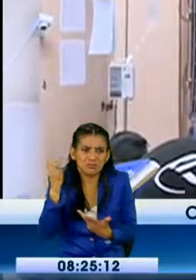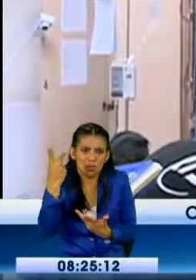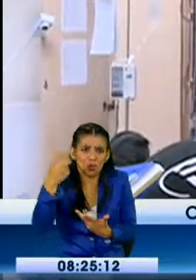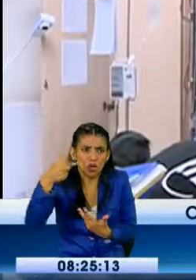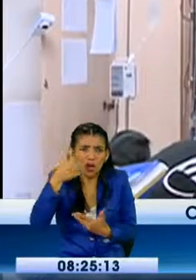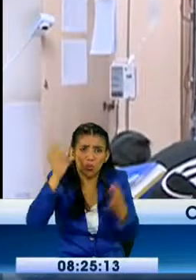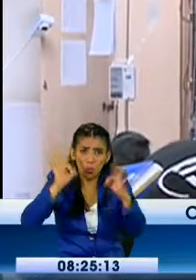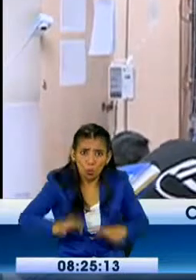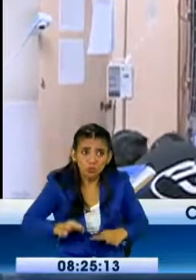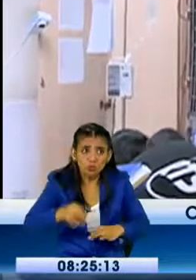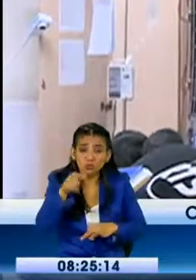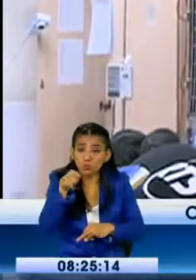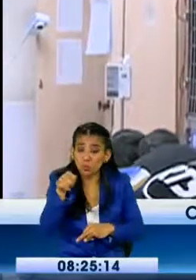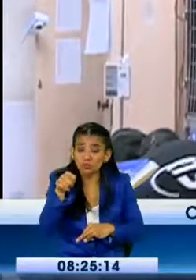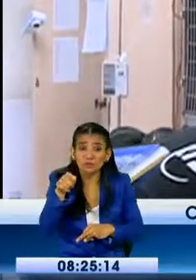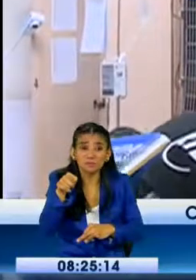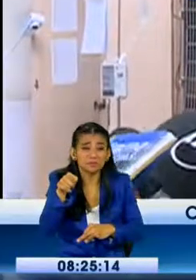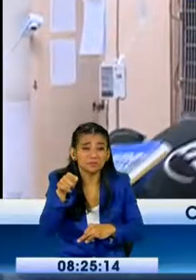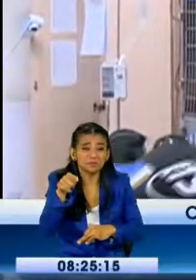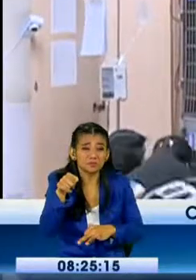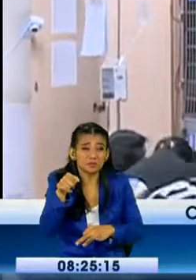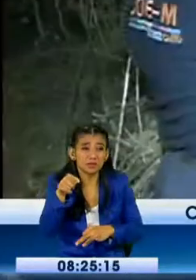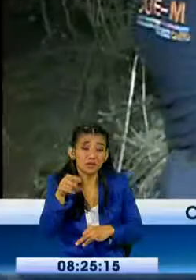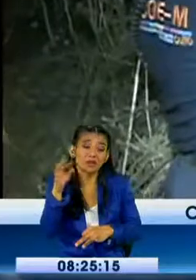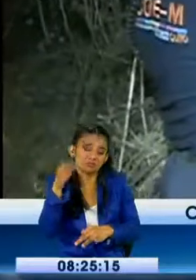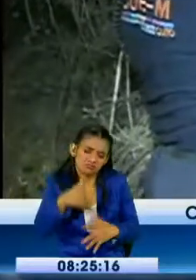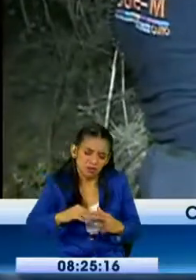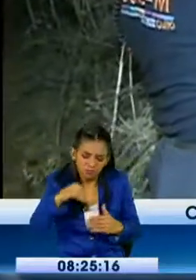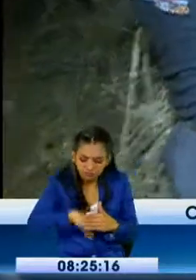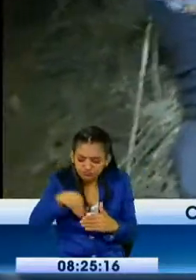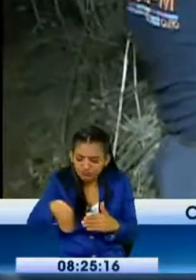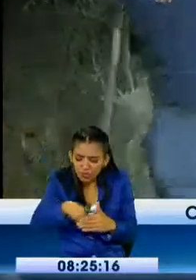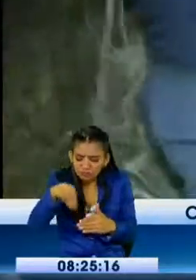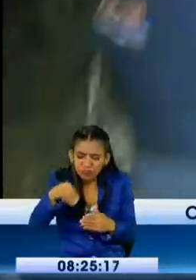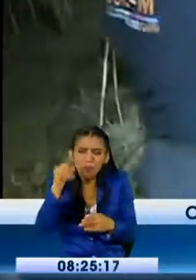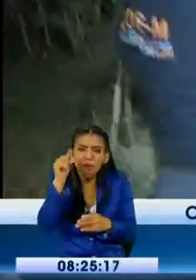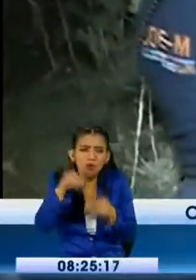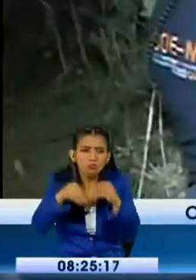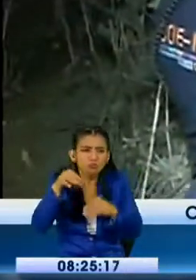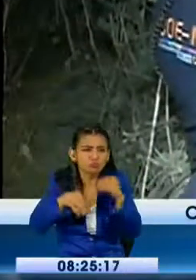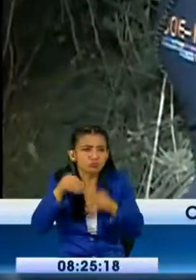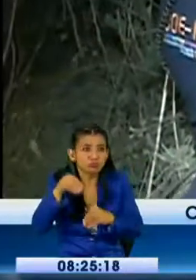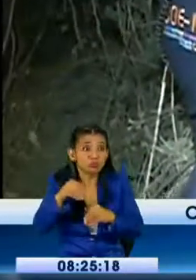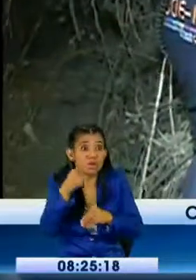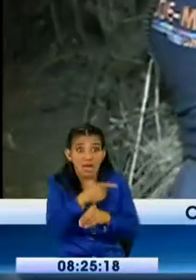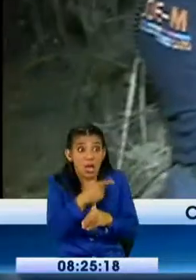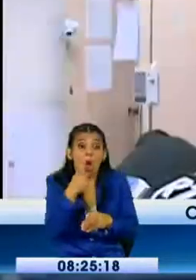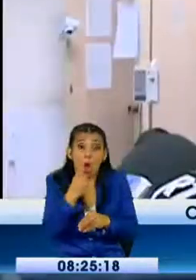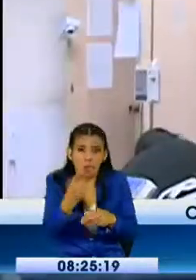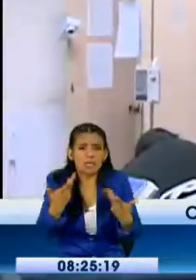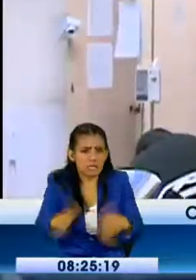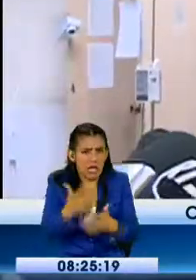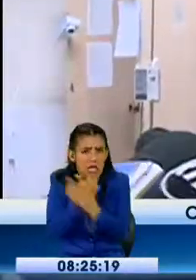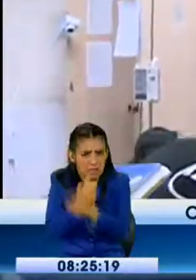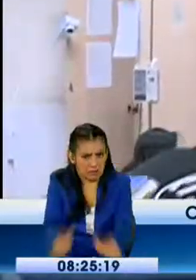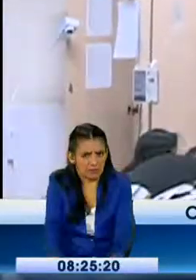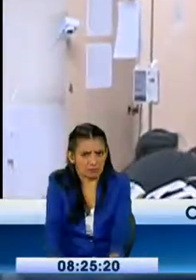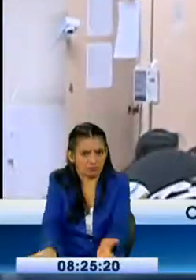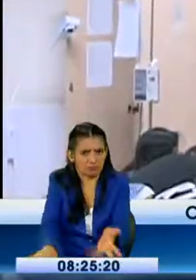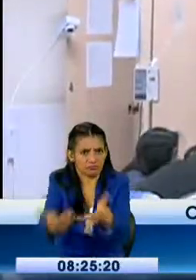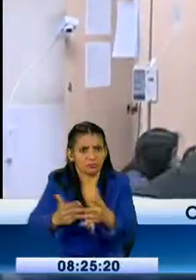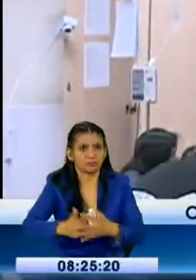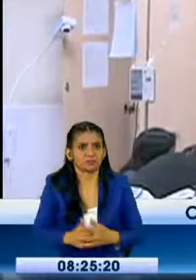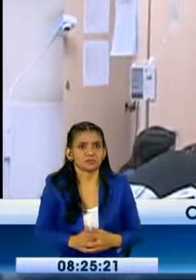Las crías solo están un poco manchadas de ceniza. El macho fue liberado tiempo después de ser tratado. Durante estos días